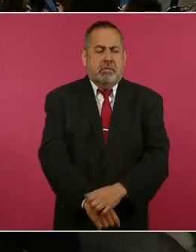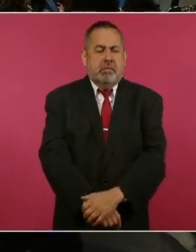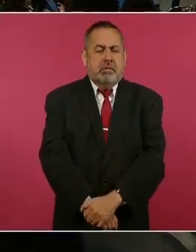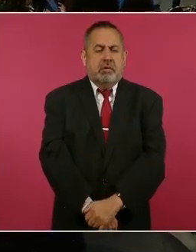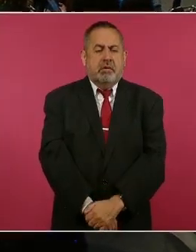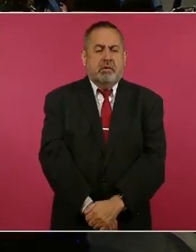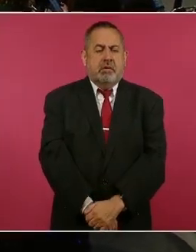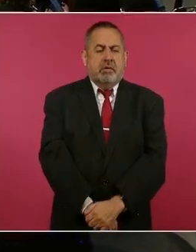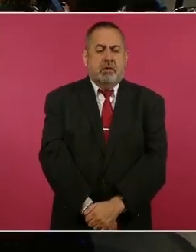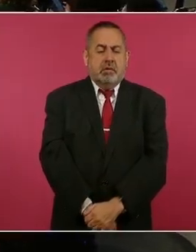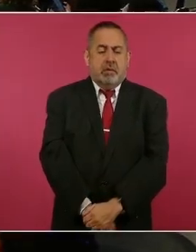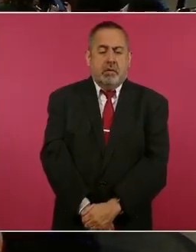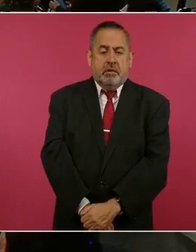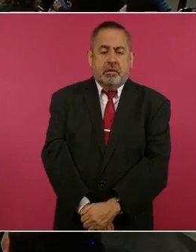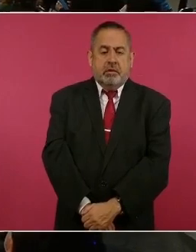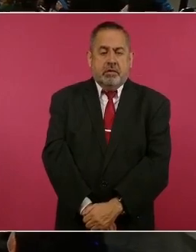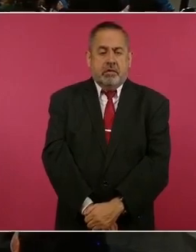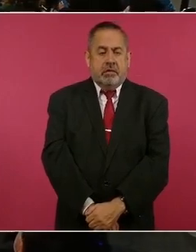Quiero,